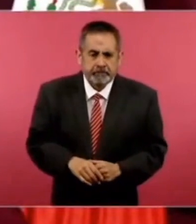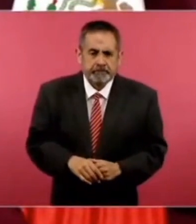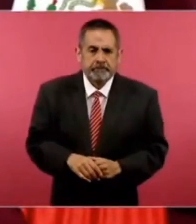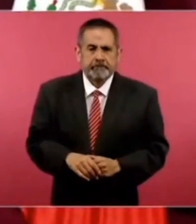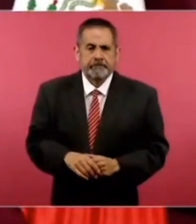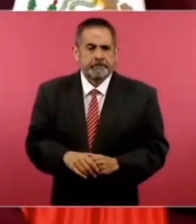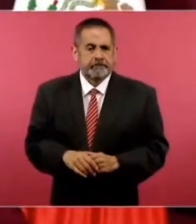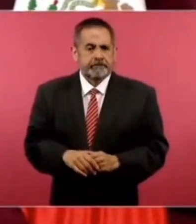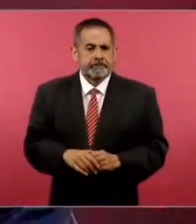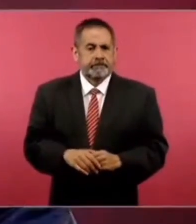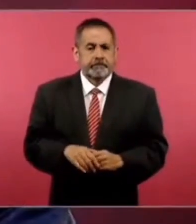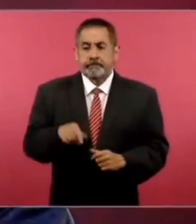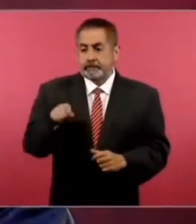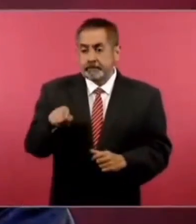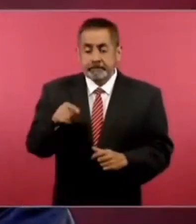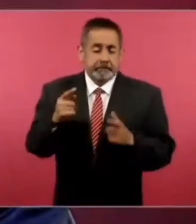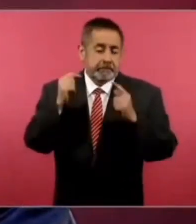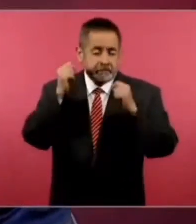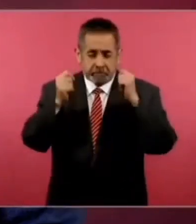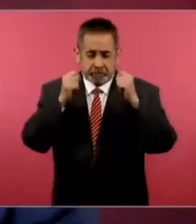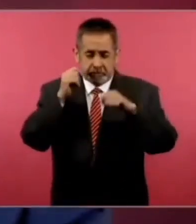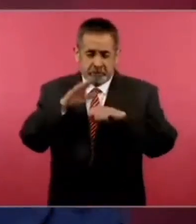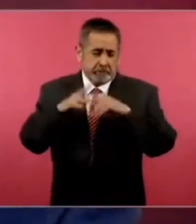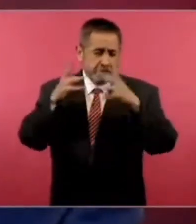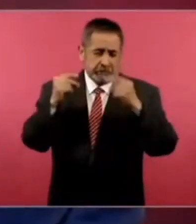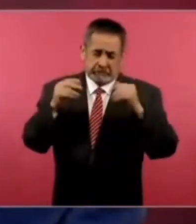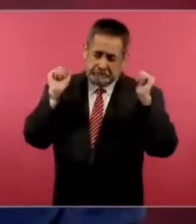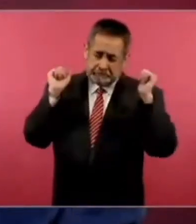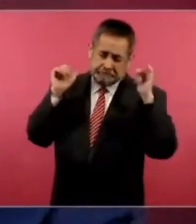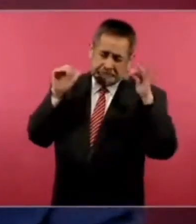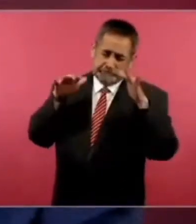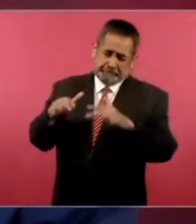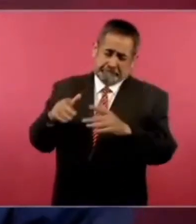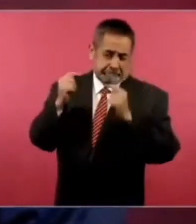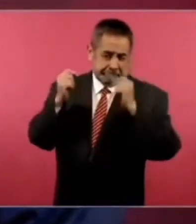va a crecer el turismo y sobre todo